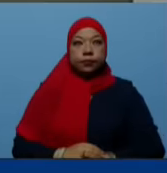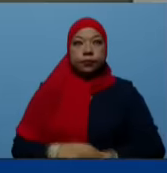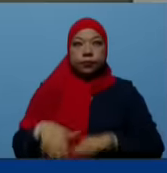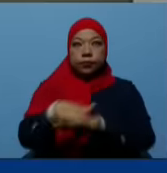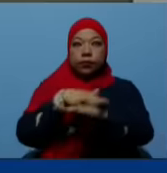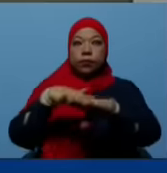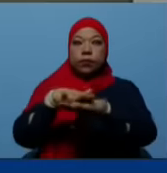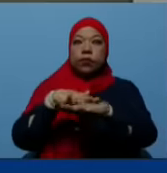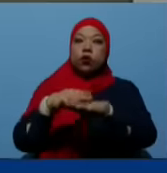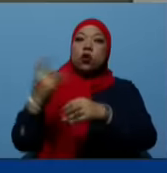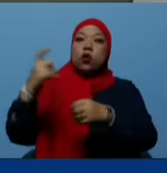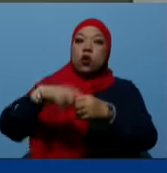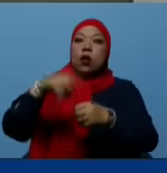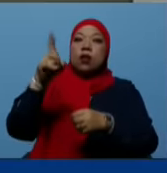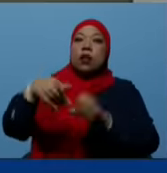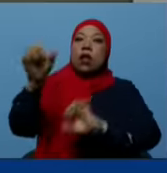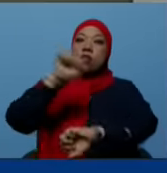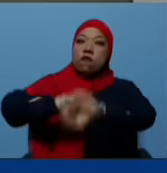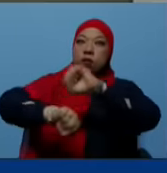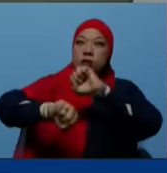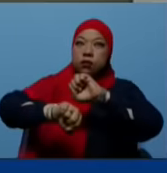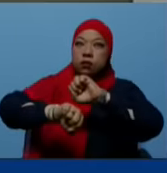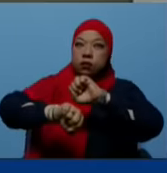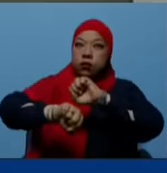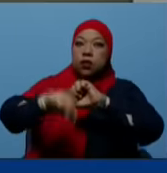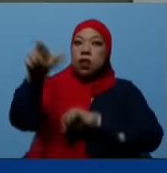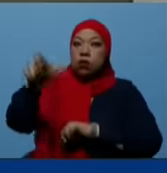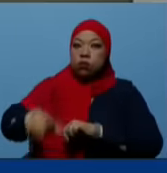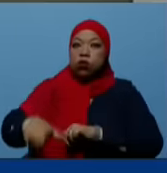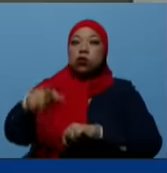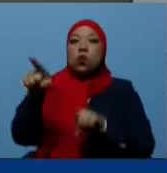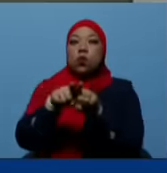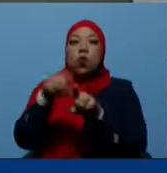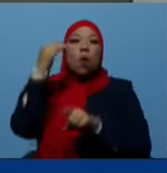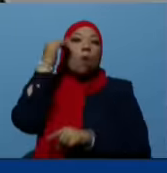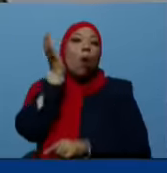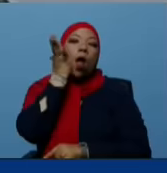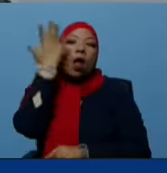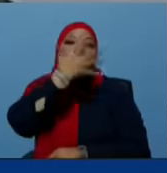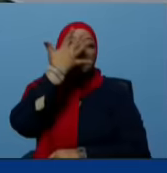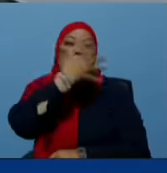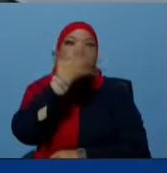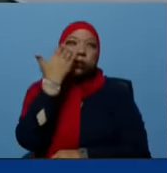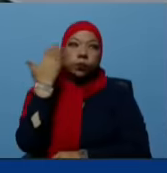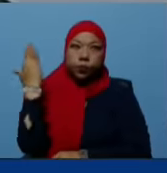ministro del Interior, con el ministro de la Defensa, vicepresidente de Soberanía Política